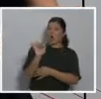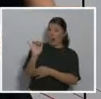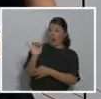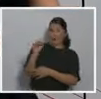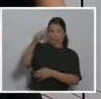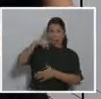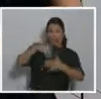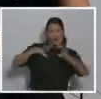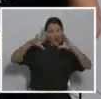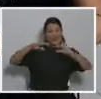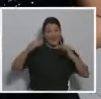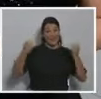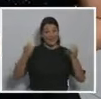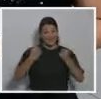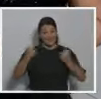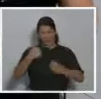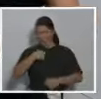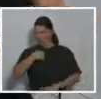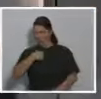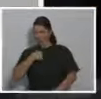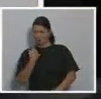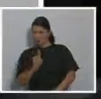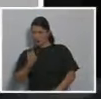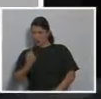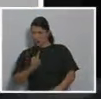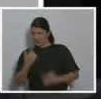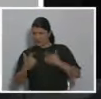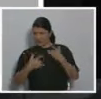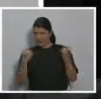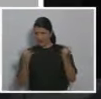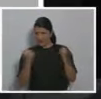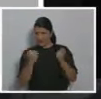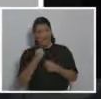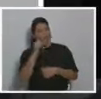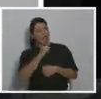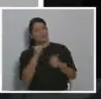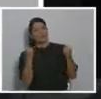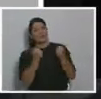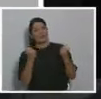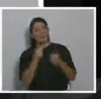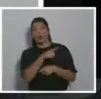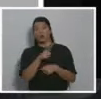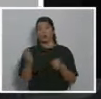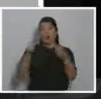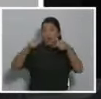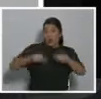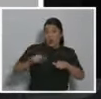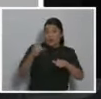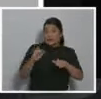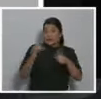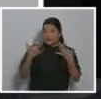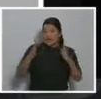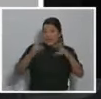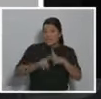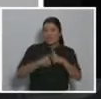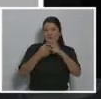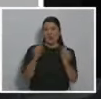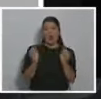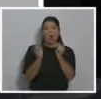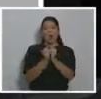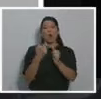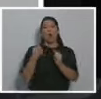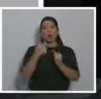tarde fría, ¿verdad? ¿O soy yo la única que tiene frío? Está frito. ¿Qué les parece si arrancamos con nuestra